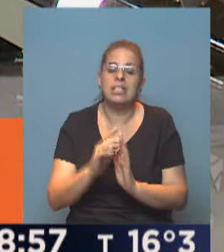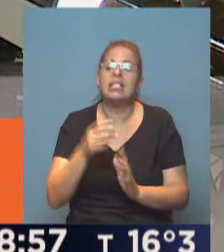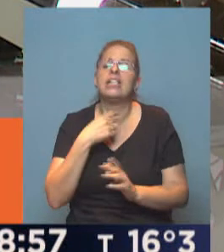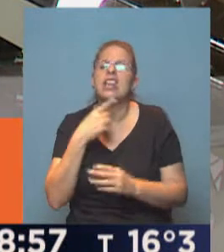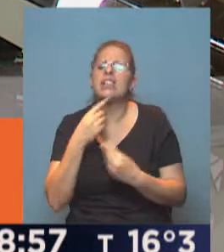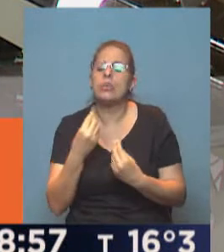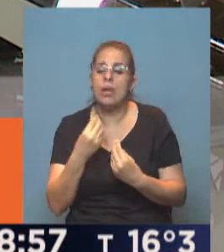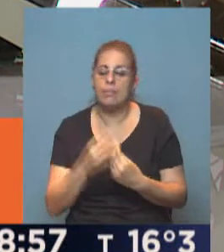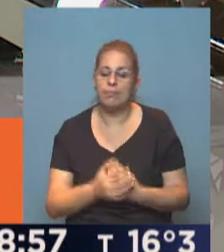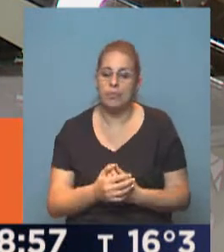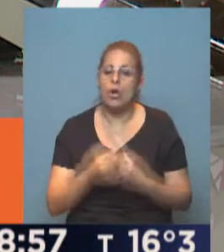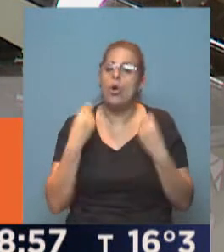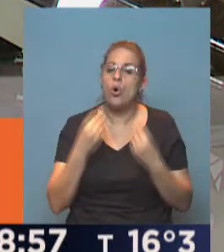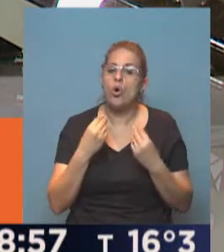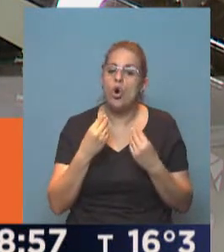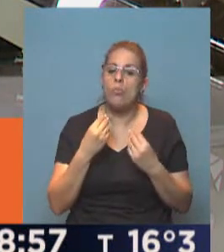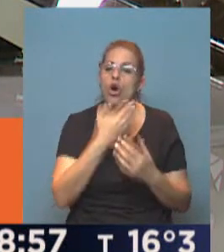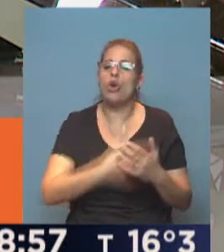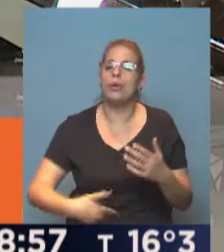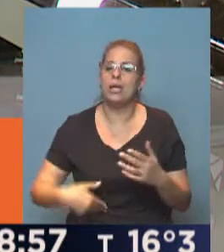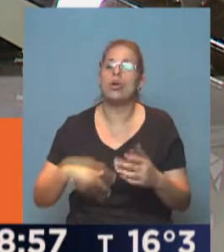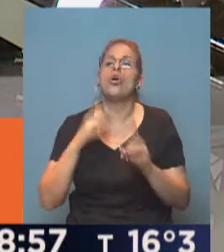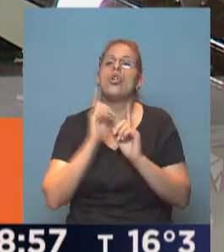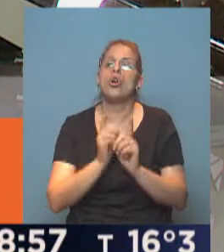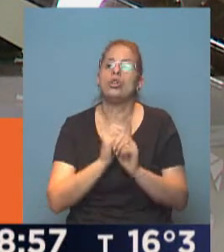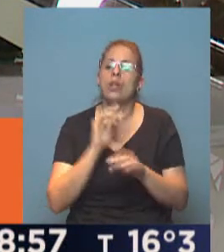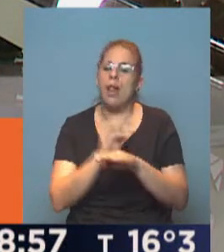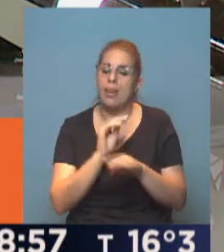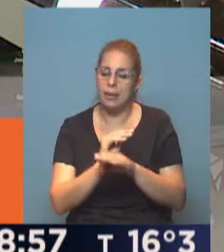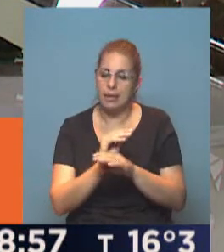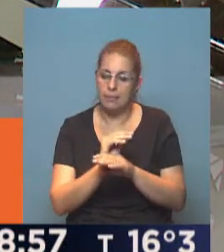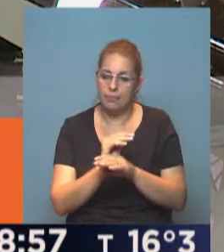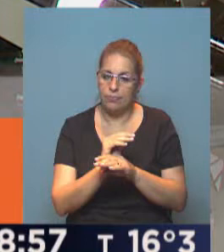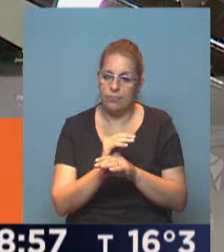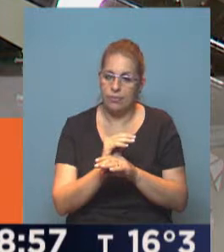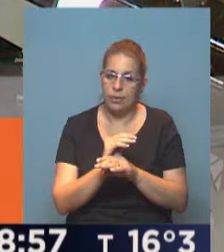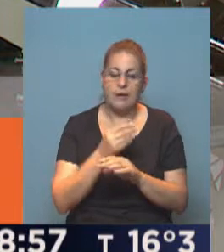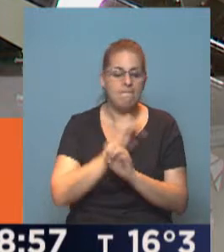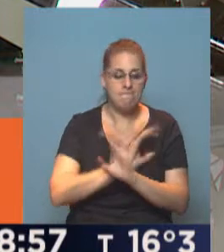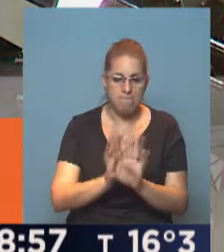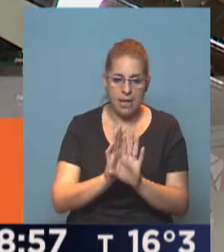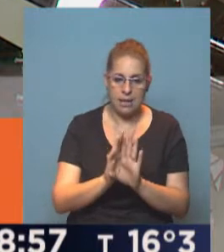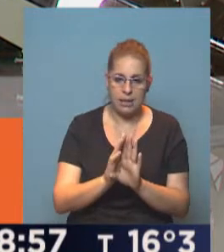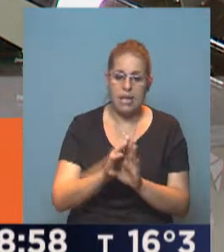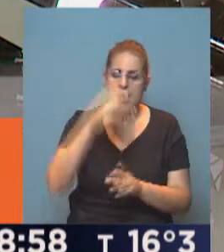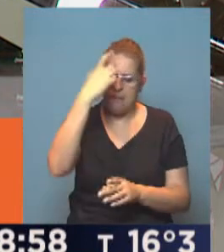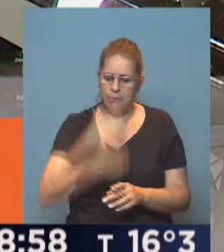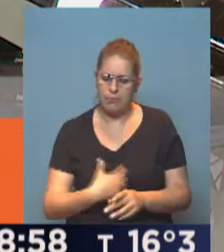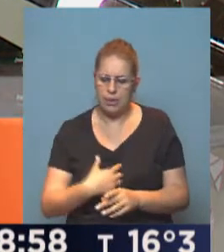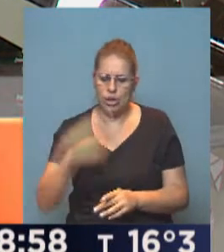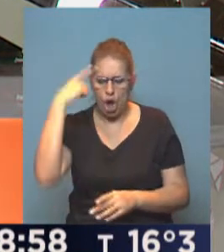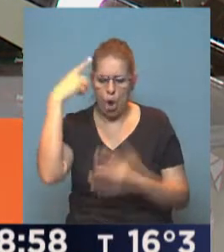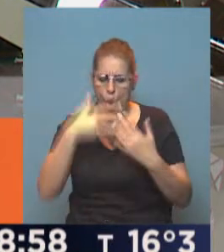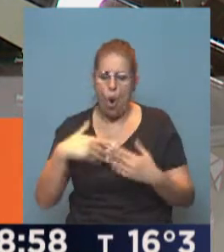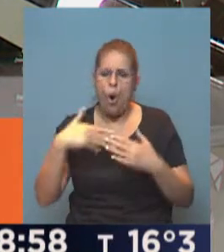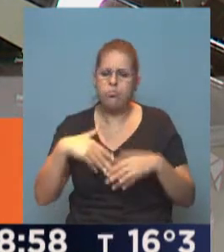eso, ¿cómo sustentaba el Estado? Entonces, por cefas o por nefas estaba todo mal. Y no hay autocrítica, porque incluso se